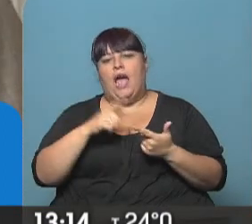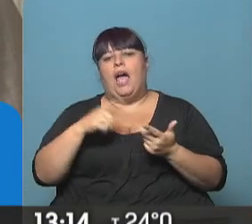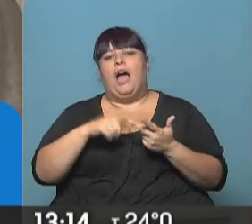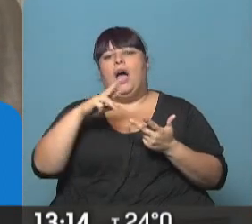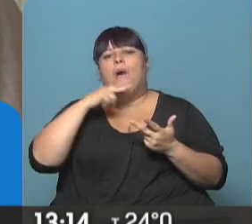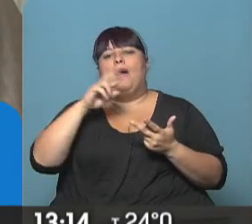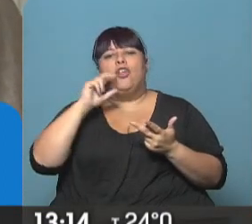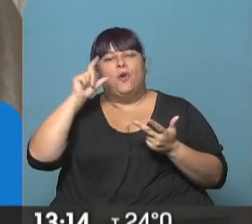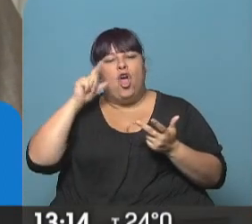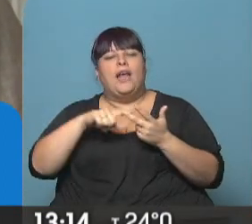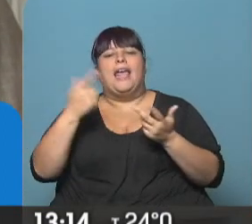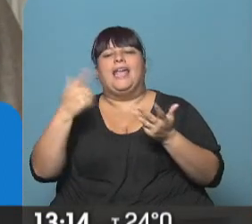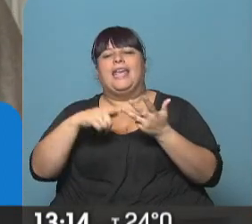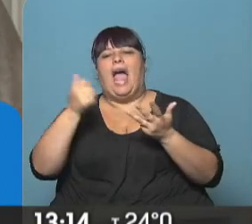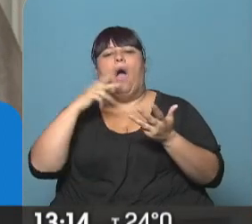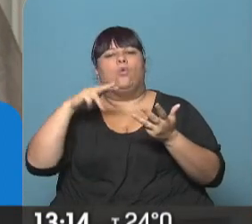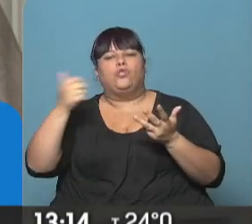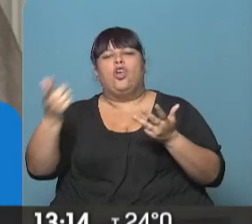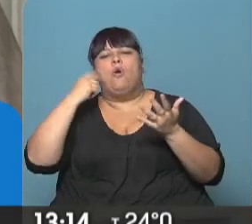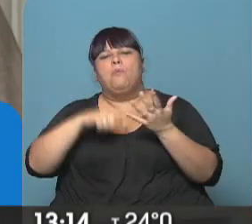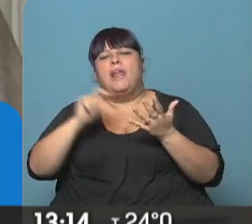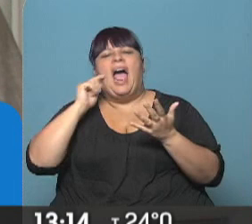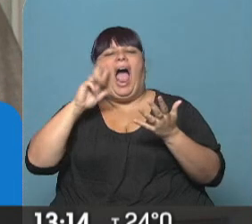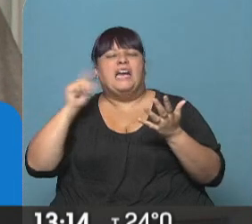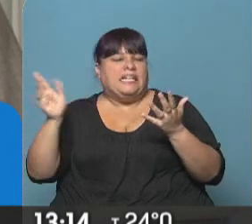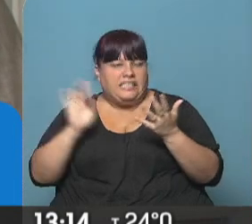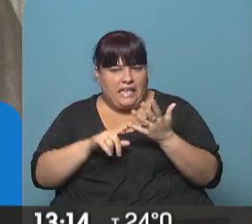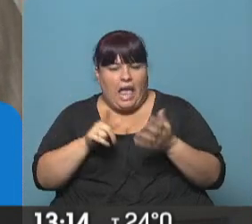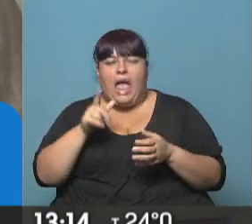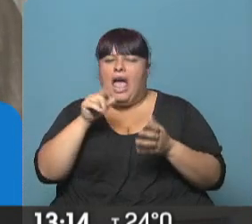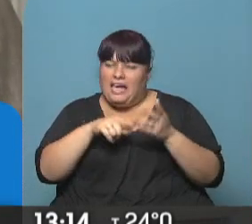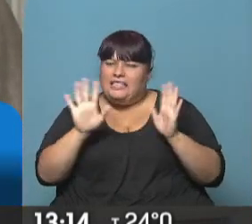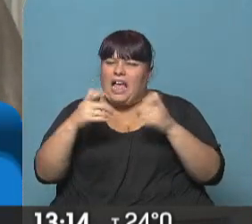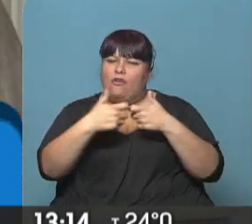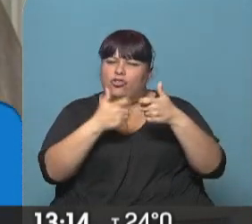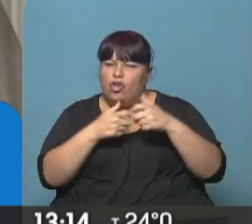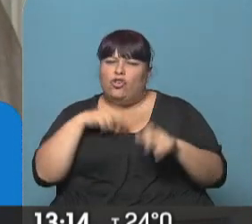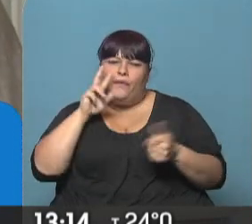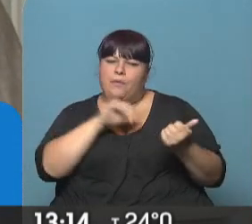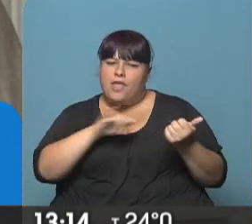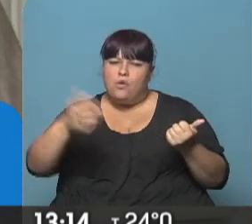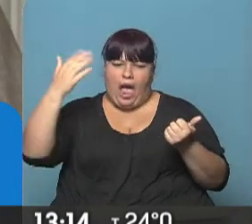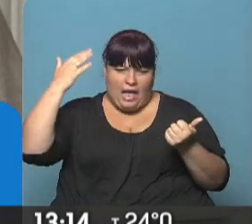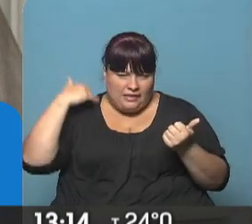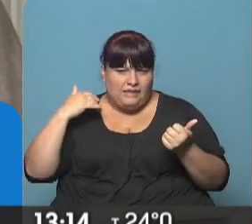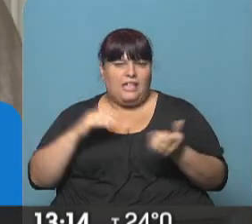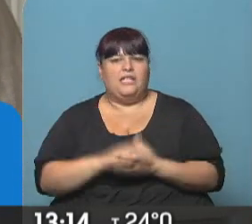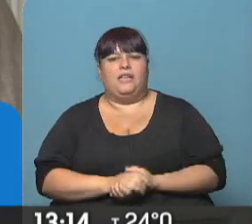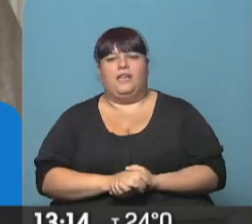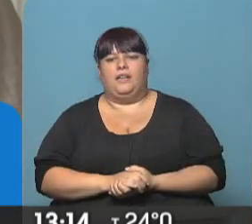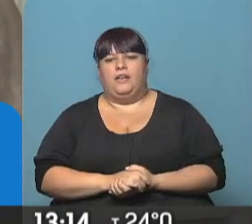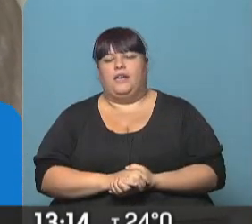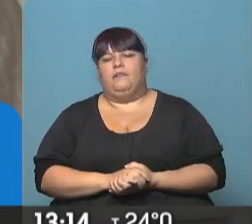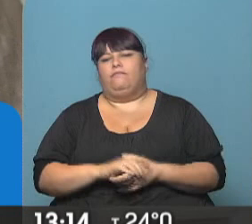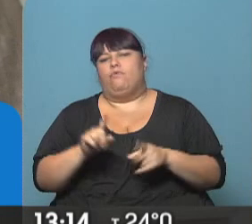y a Agustina Canfer al final y a un señor Juan Carlos García, que aparecía en las sociedades que nosotros denunciamos originariamente